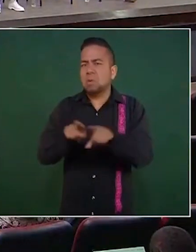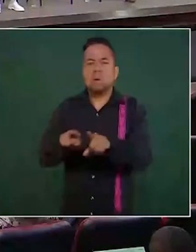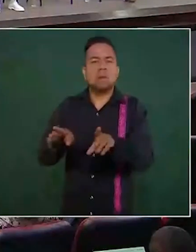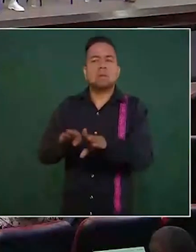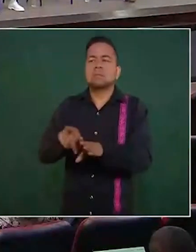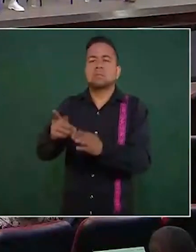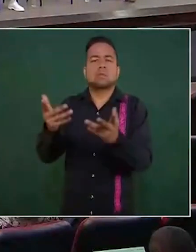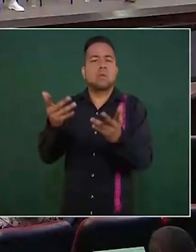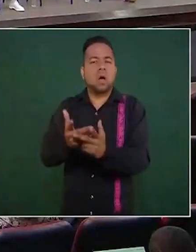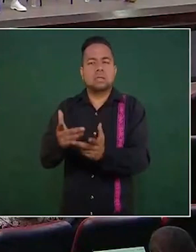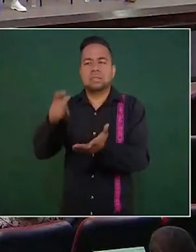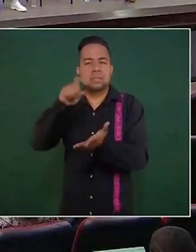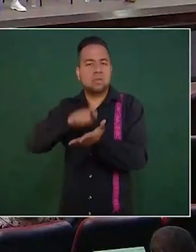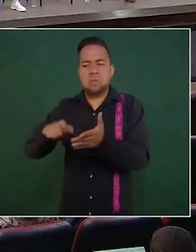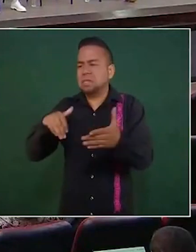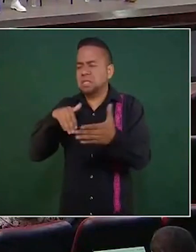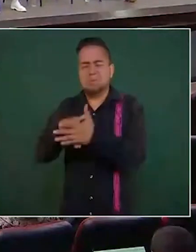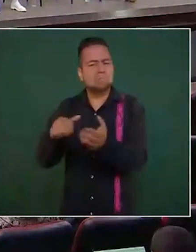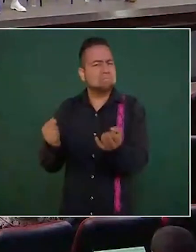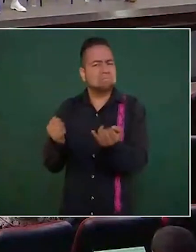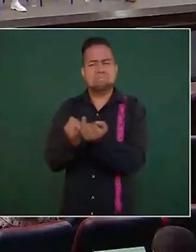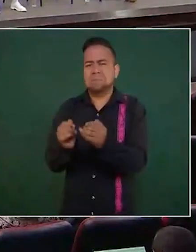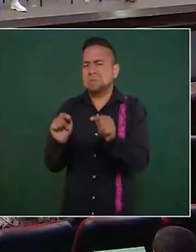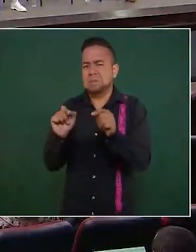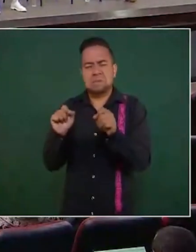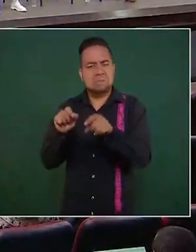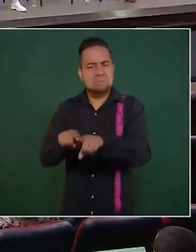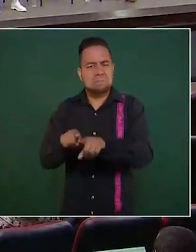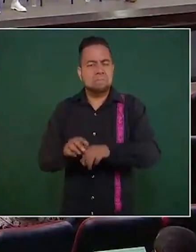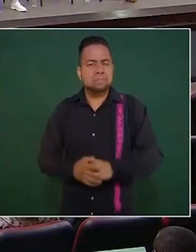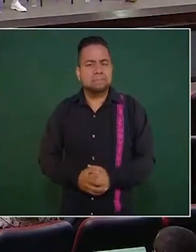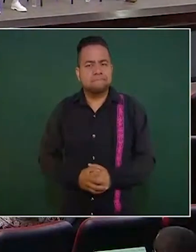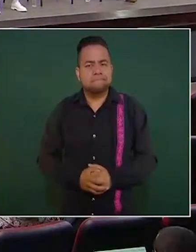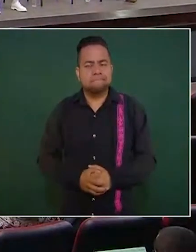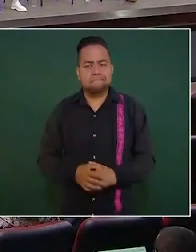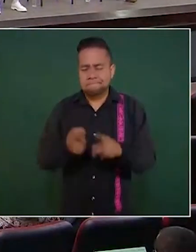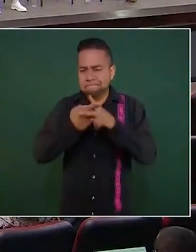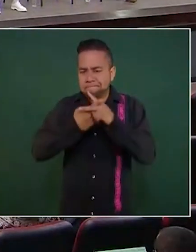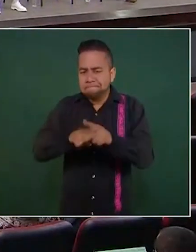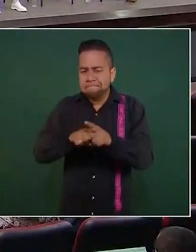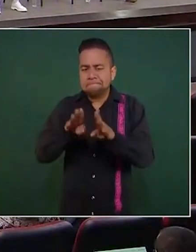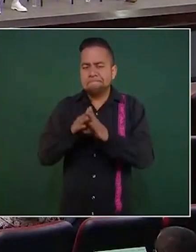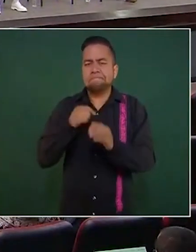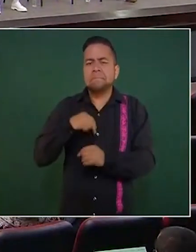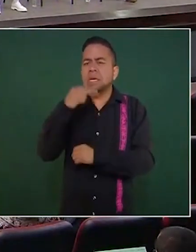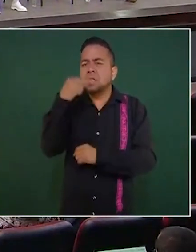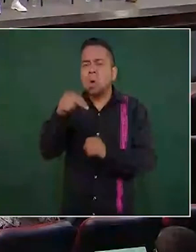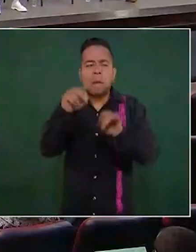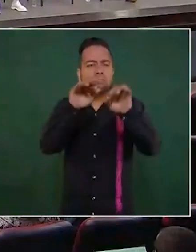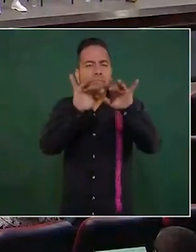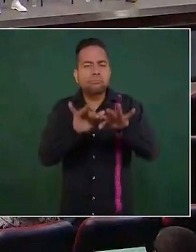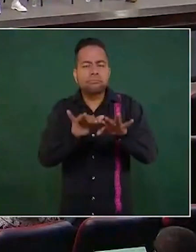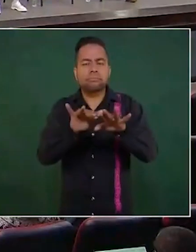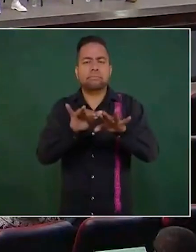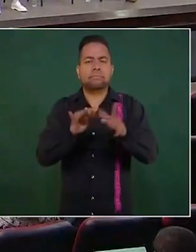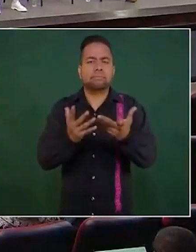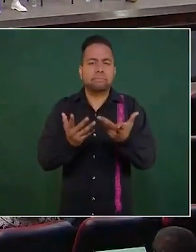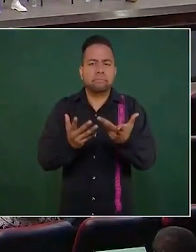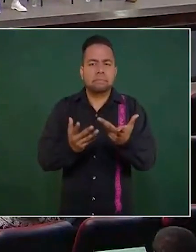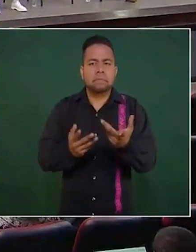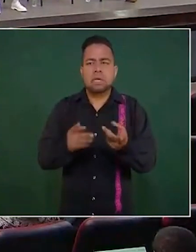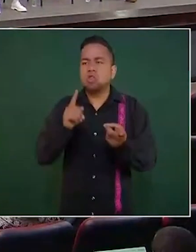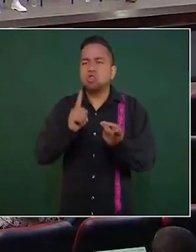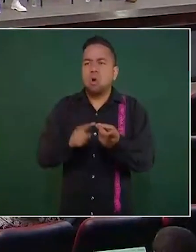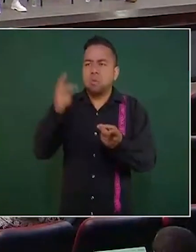boletos en las estaciones. Es desde, iniciamos con nuestro nombre, con nuestras, de dónde